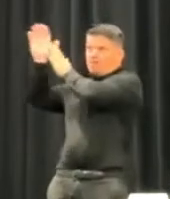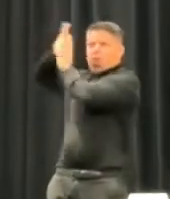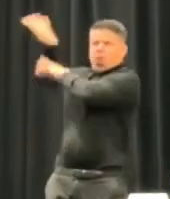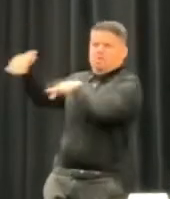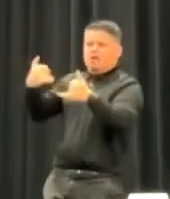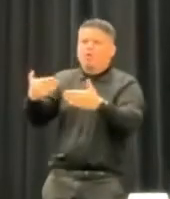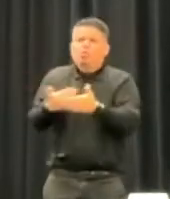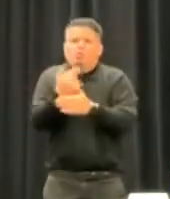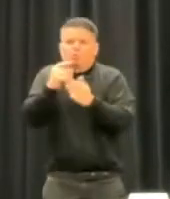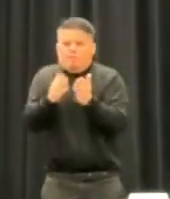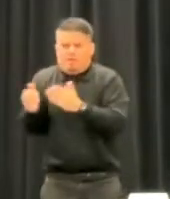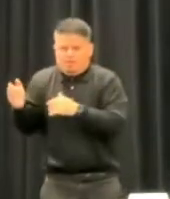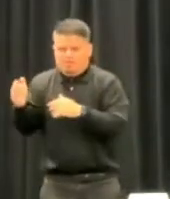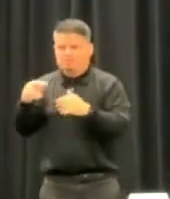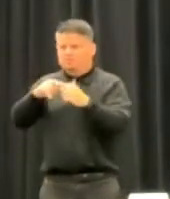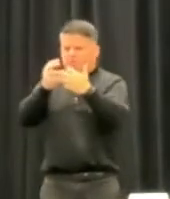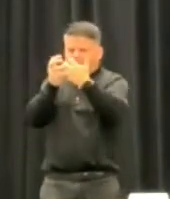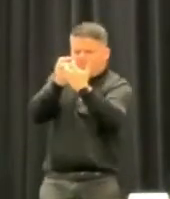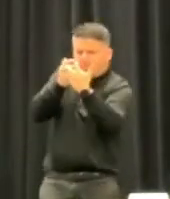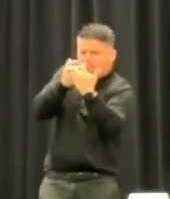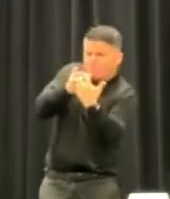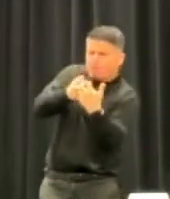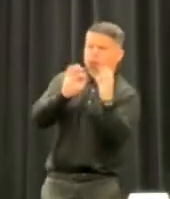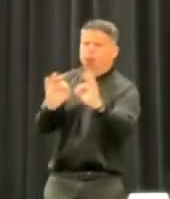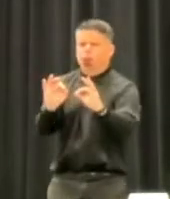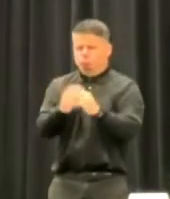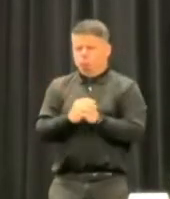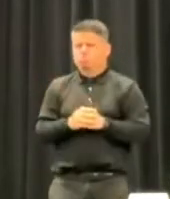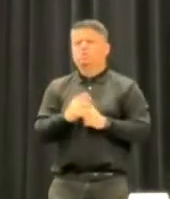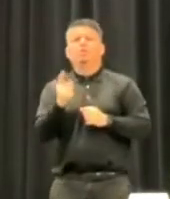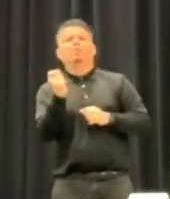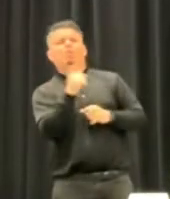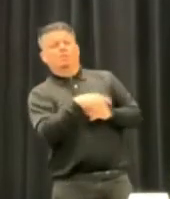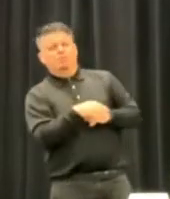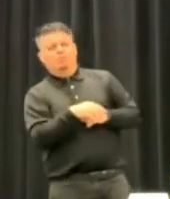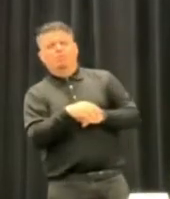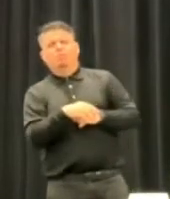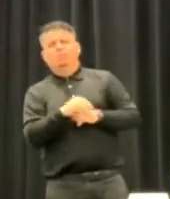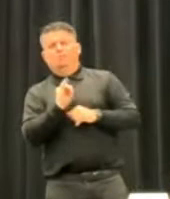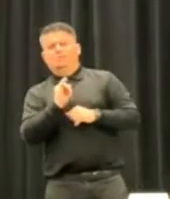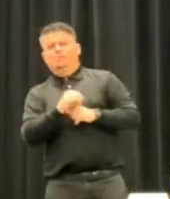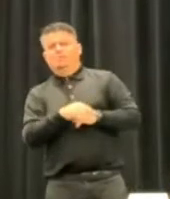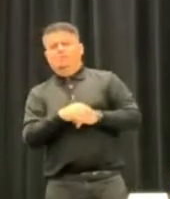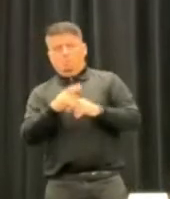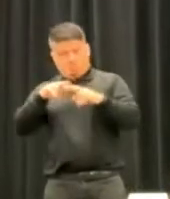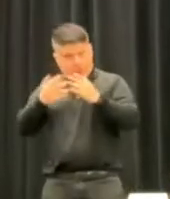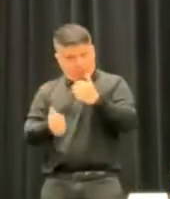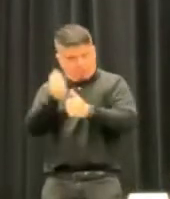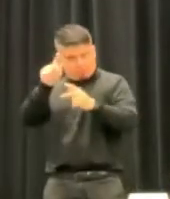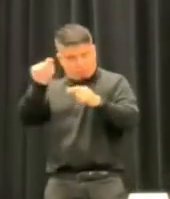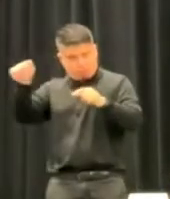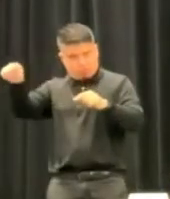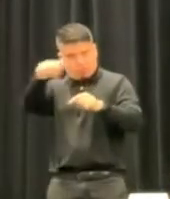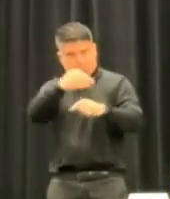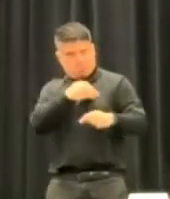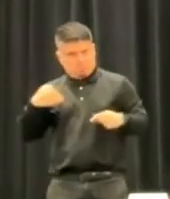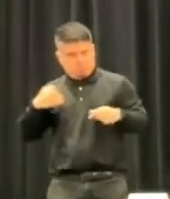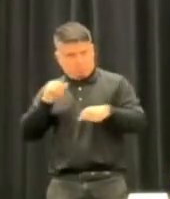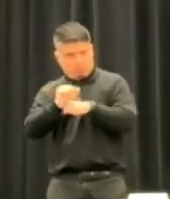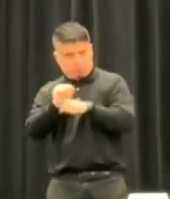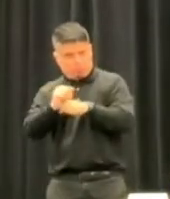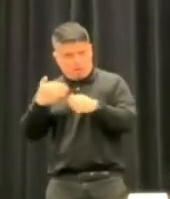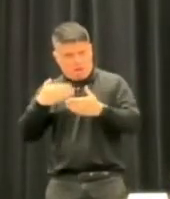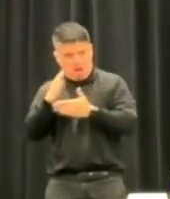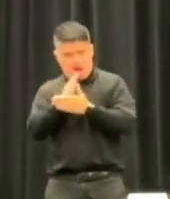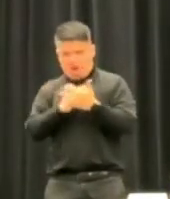entonces otra duda que tengo es que la mayoría de empleado público creo que todavía están sin vacunar y